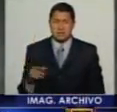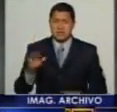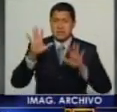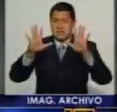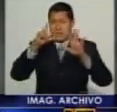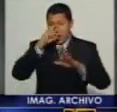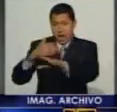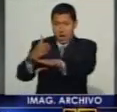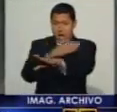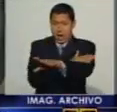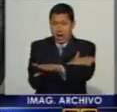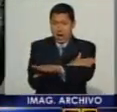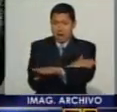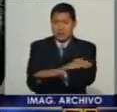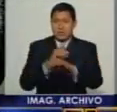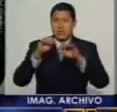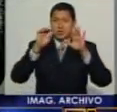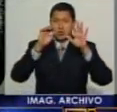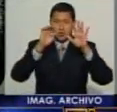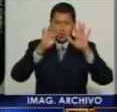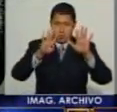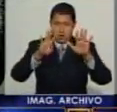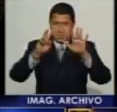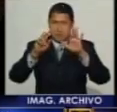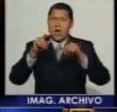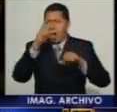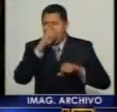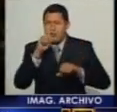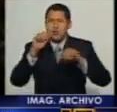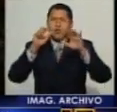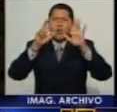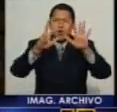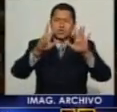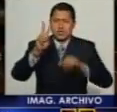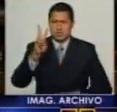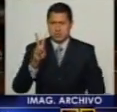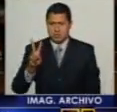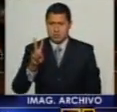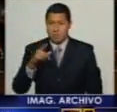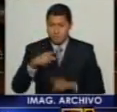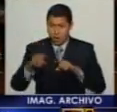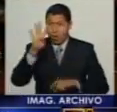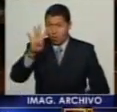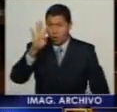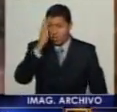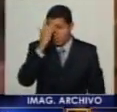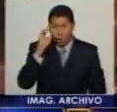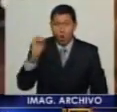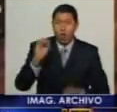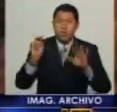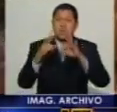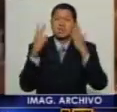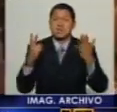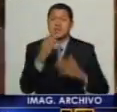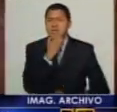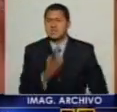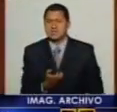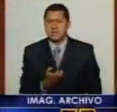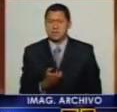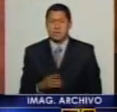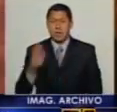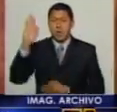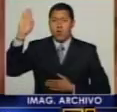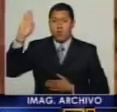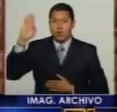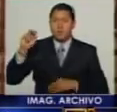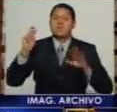años antes del año 92. O sea, en el año 82 fue la expresión de ellos. ¿Pero fue el 4 de febrero o fue el 17 de diciembre? El juramento de